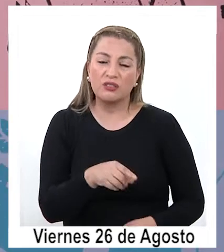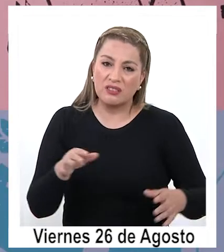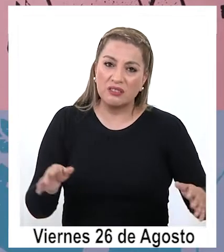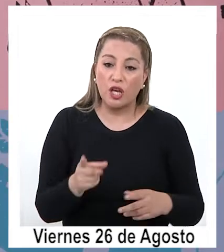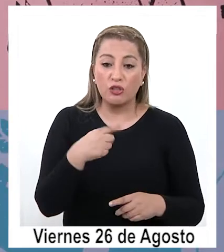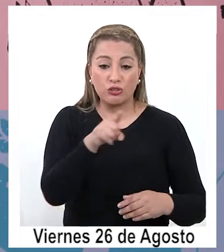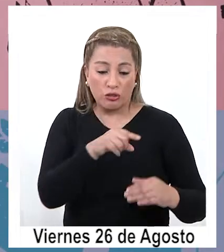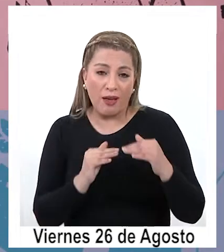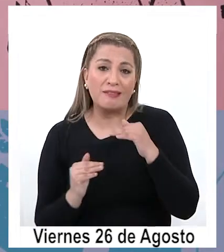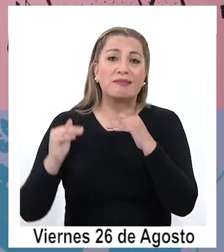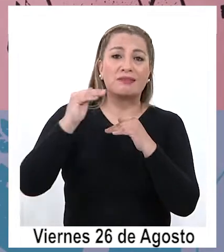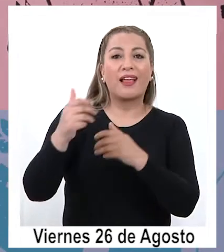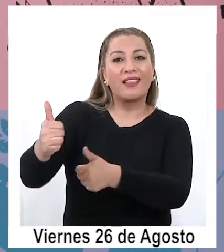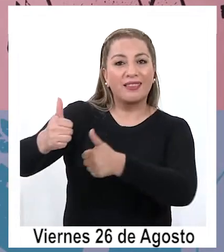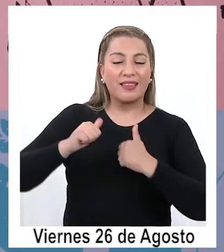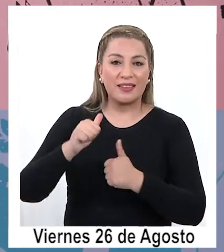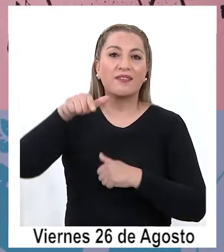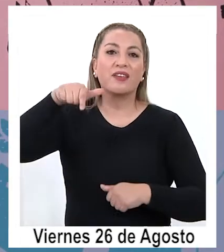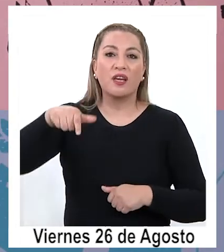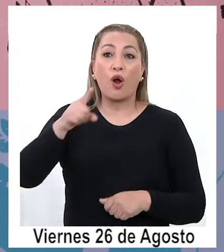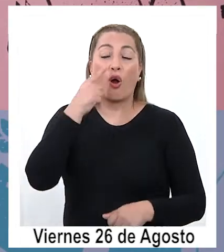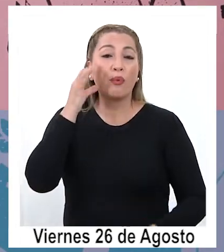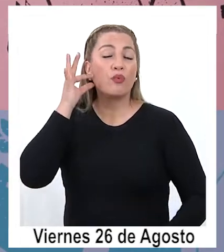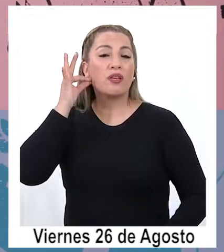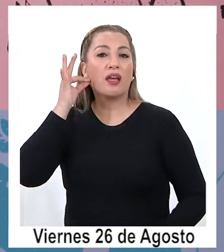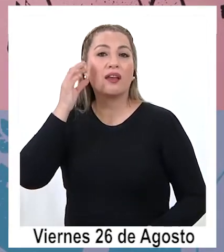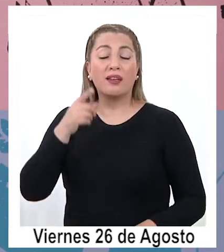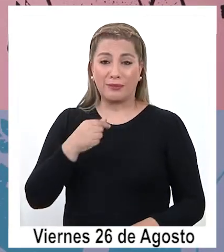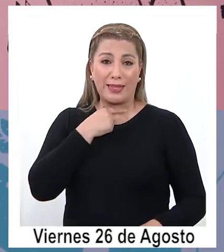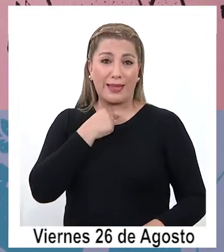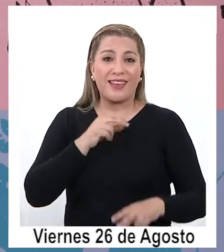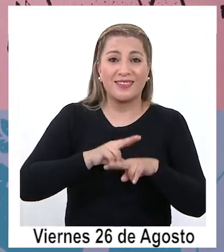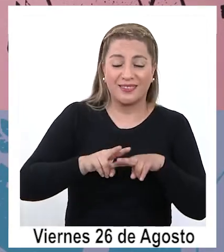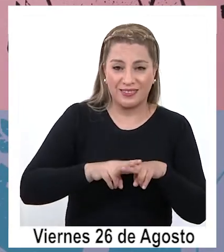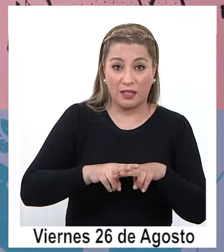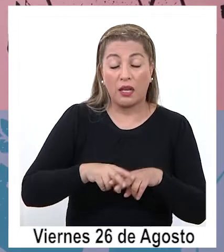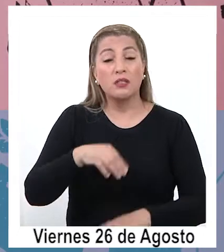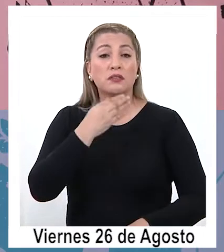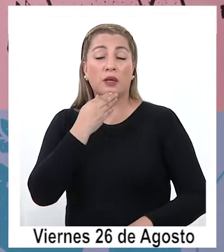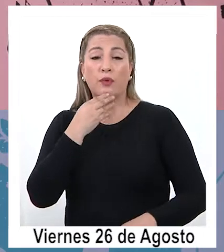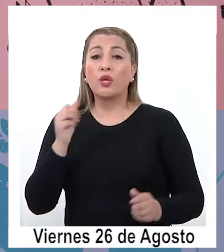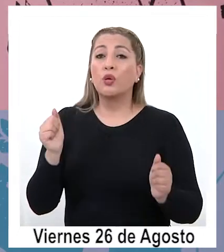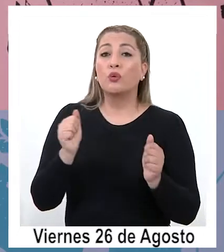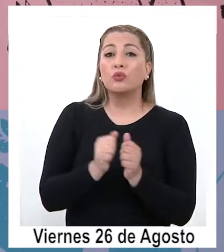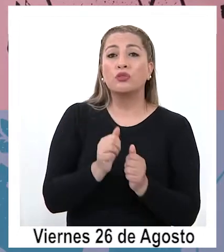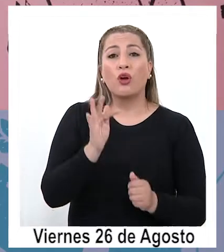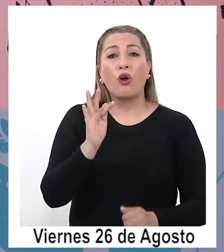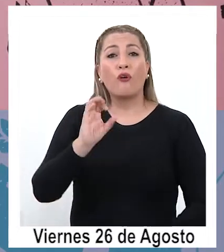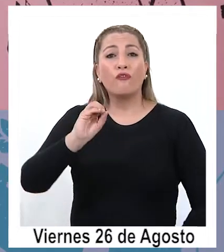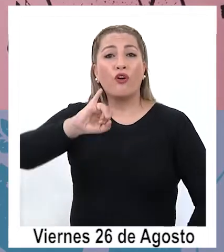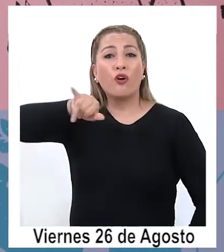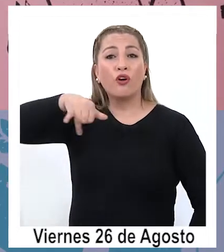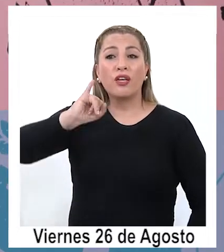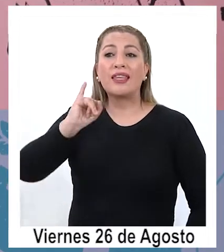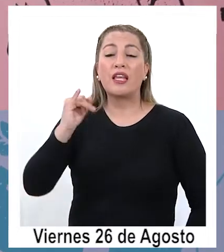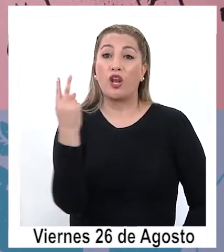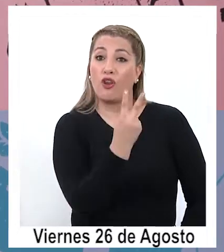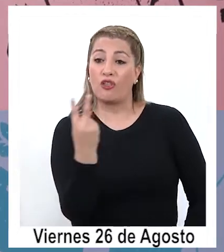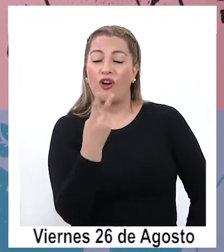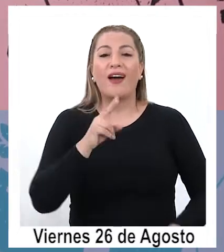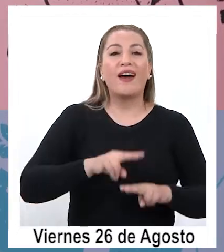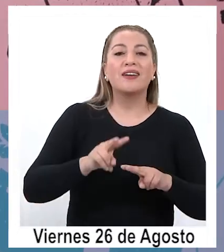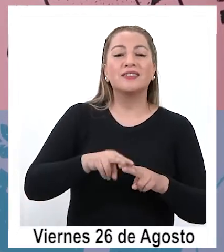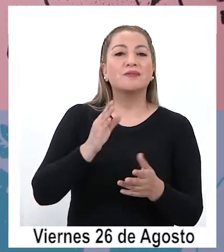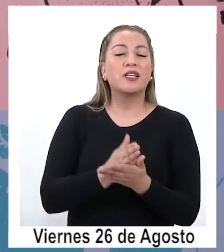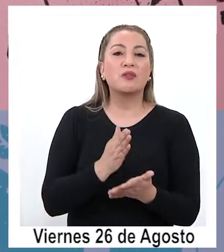altura de ese desafío que ellos han emprendido y porque además también junto con la FOGI generan escuela continuidad